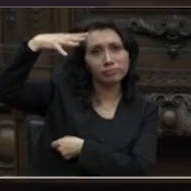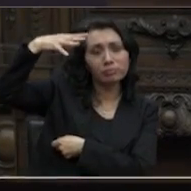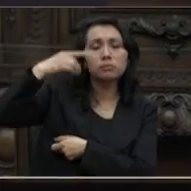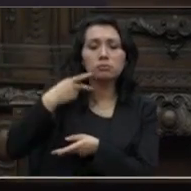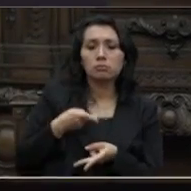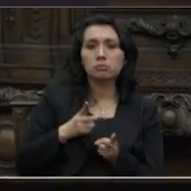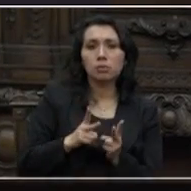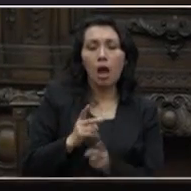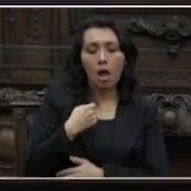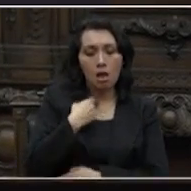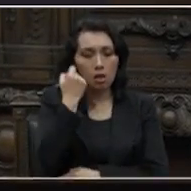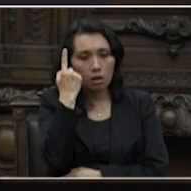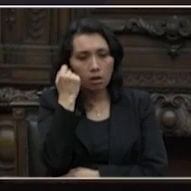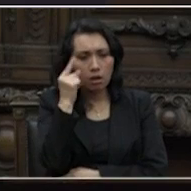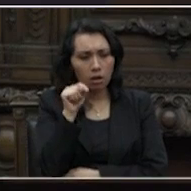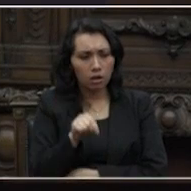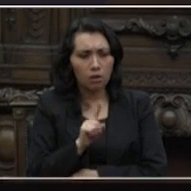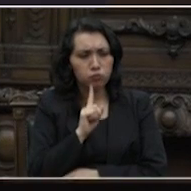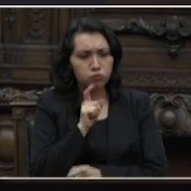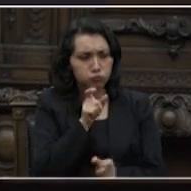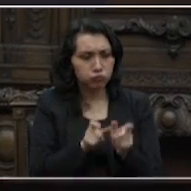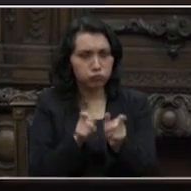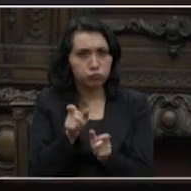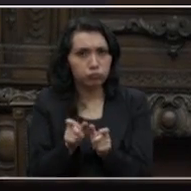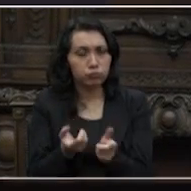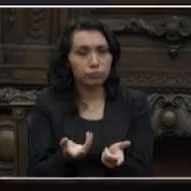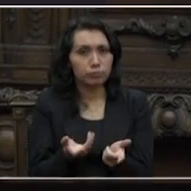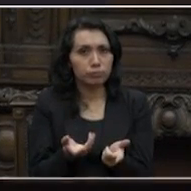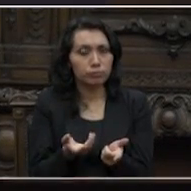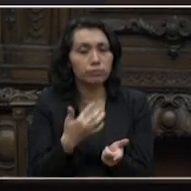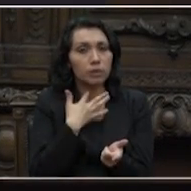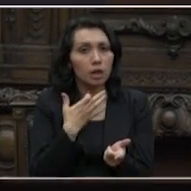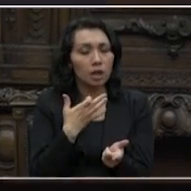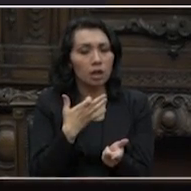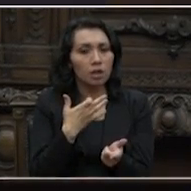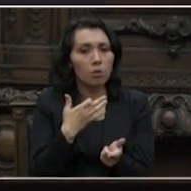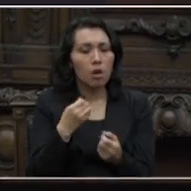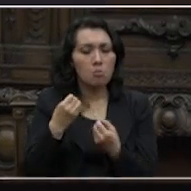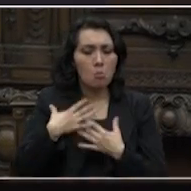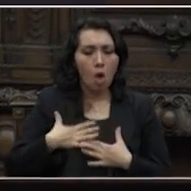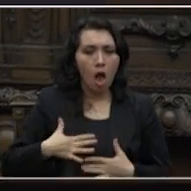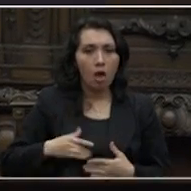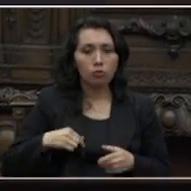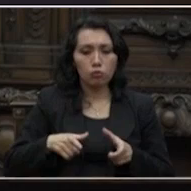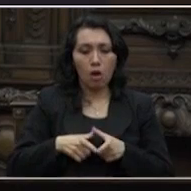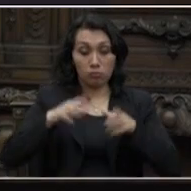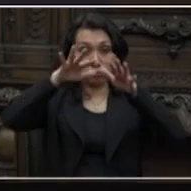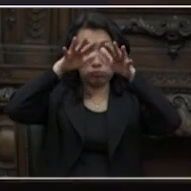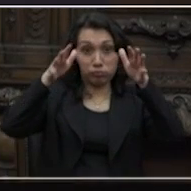permite darnos cuenta a aquellos sujetos que nos mojamos porque estamos fuera de la